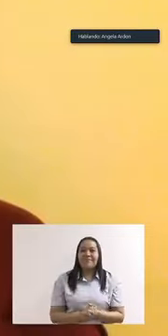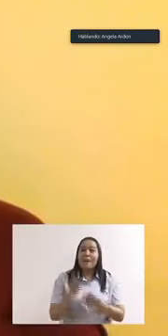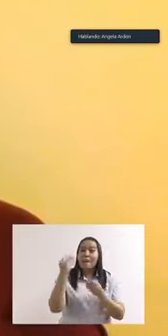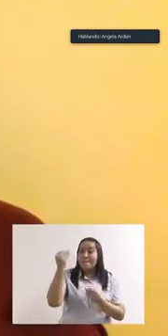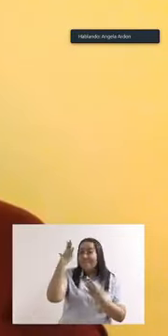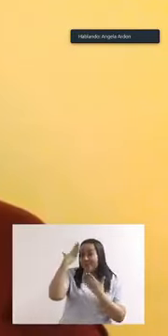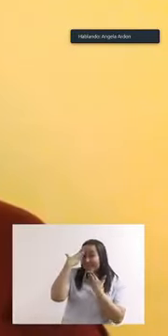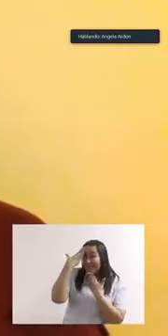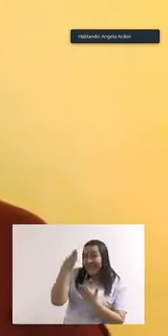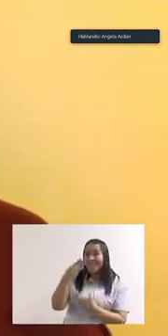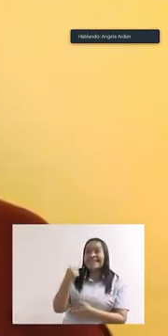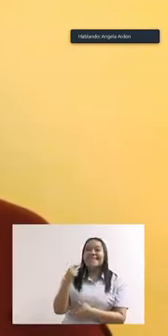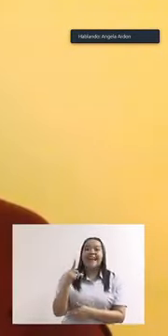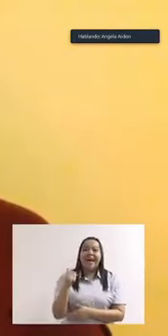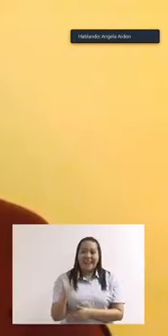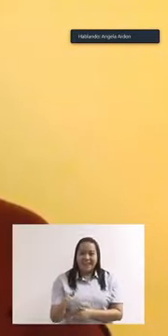Alan.